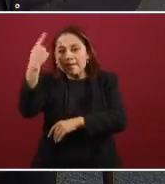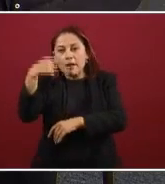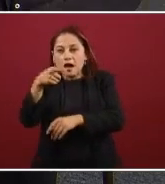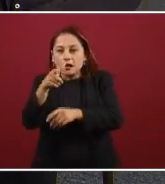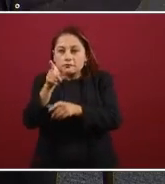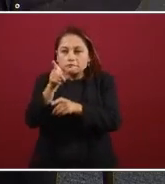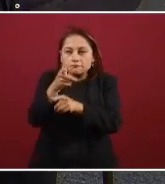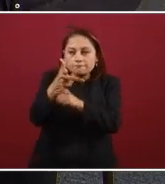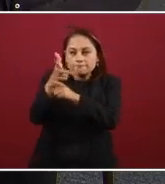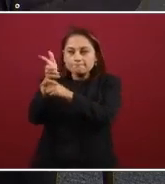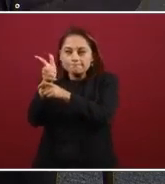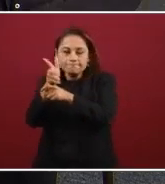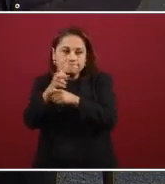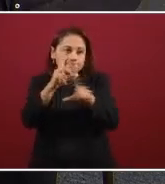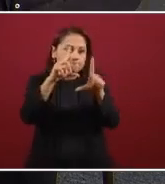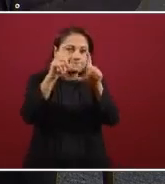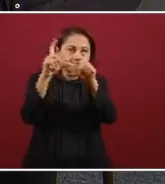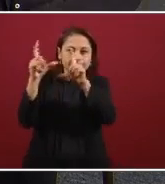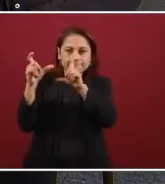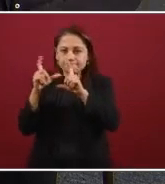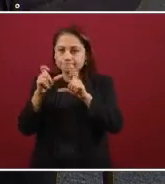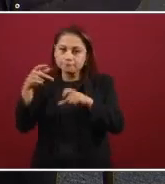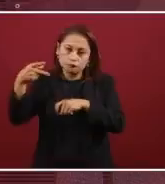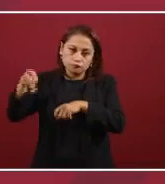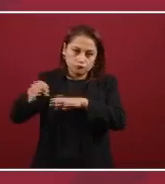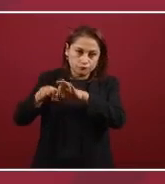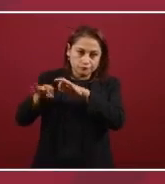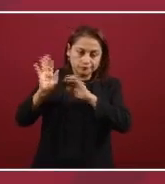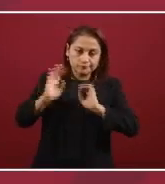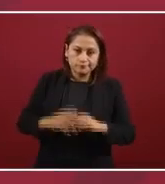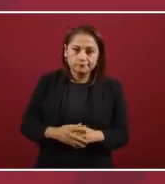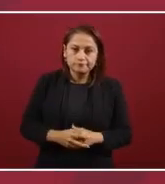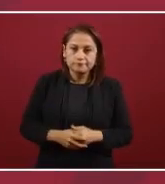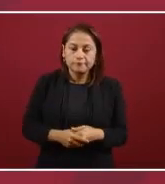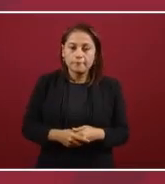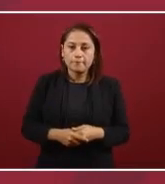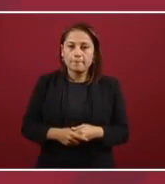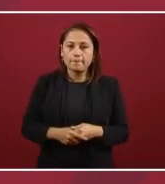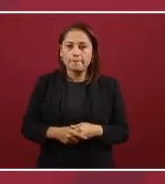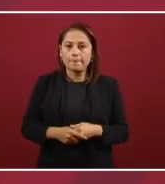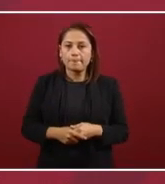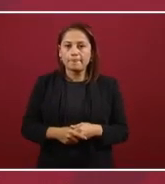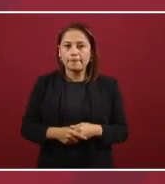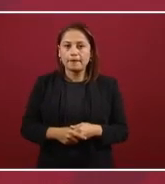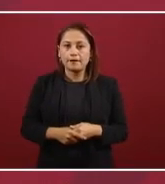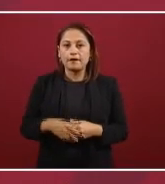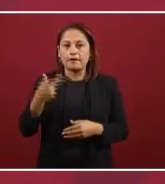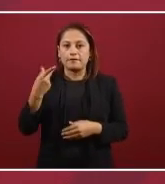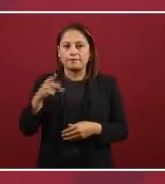hacer tomas, y pues los detienen